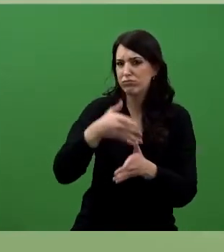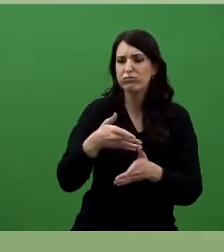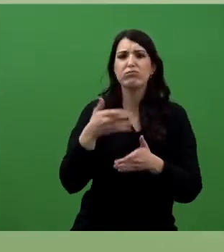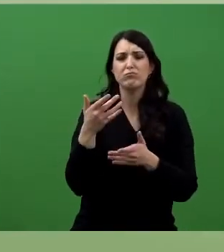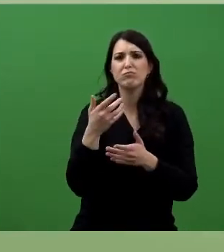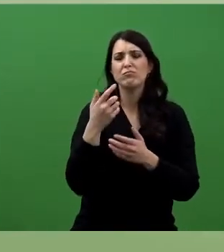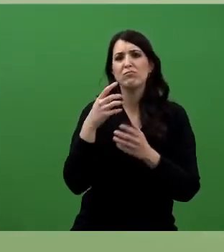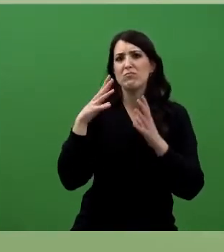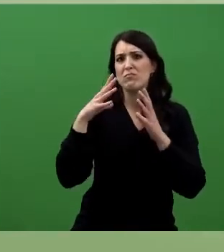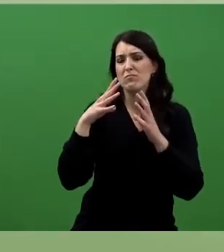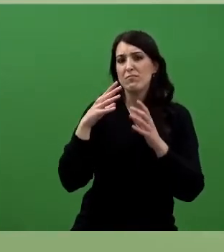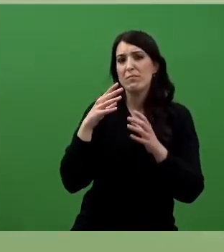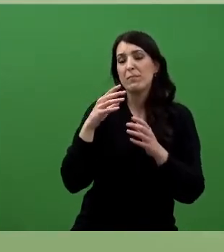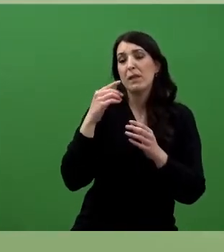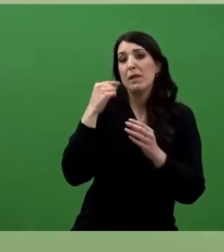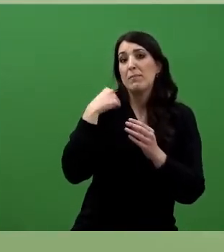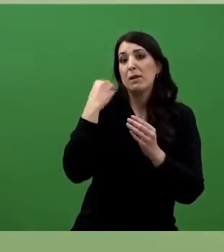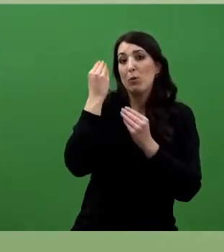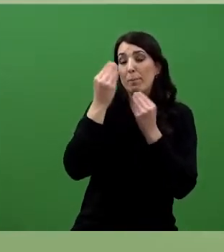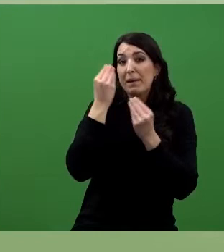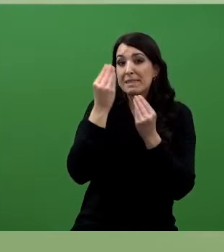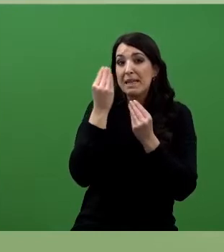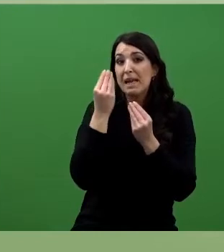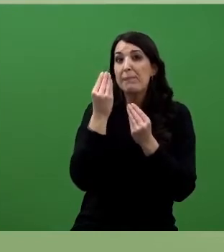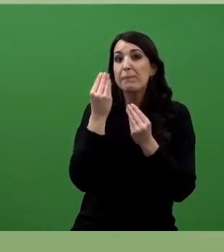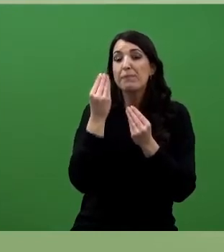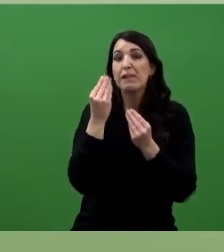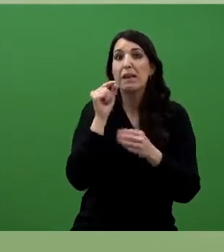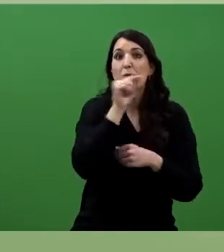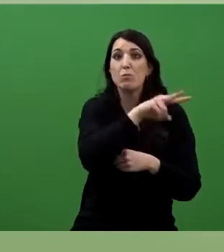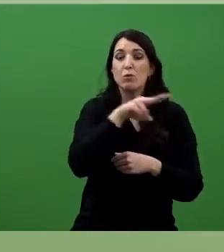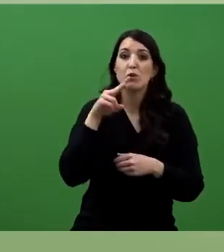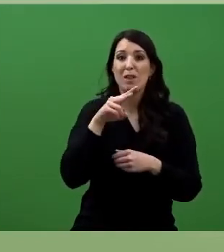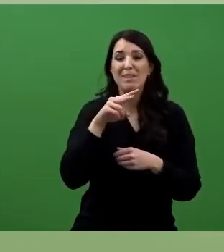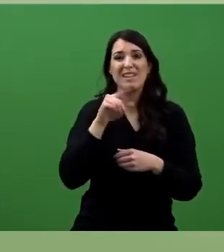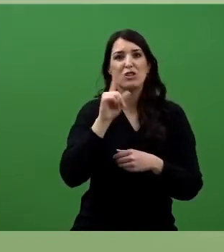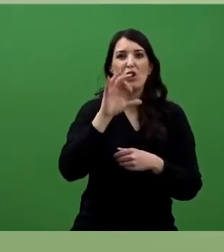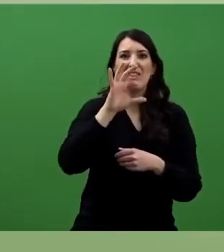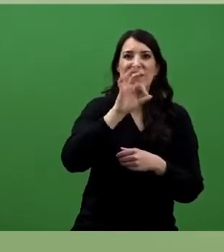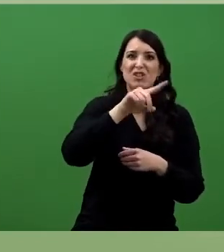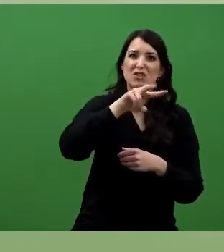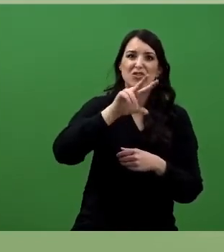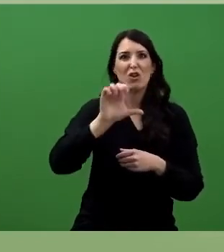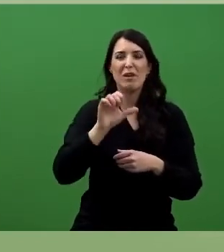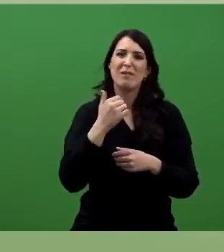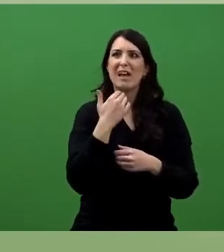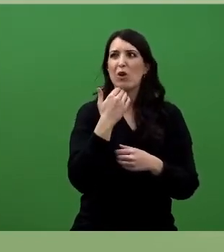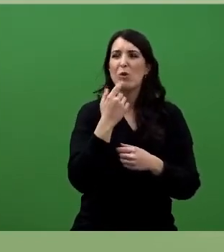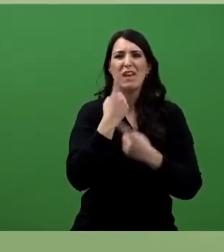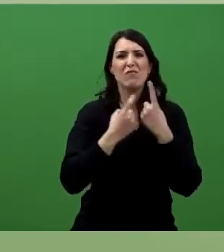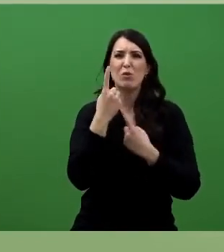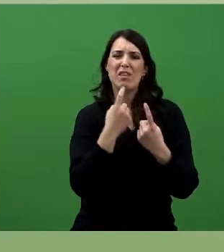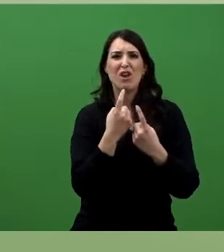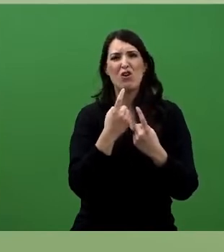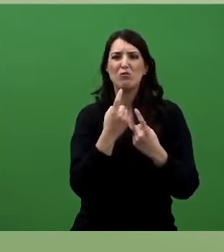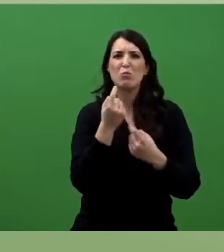contaré en detalle, pero pensé que dar solo una visión de Solvardí iba a quedar la presentación un poco coja, ¿no?